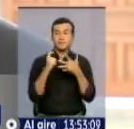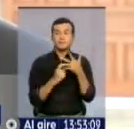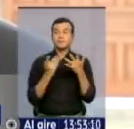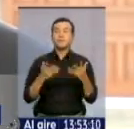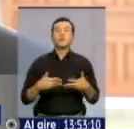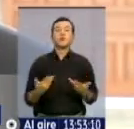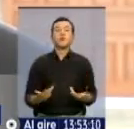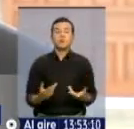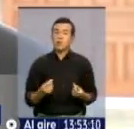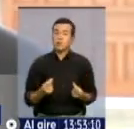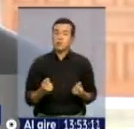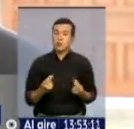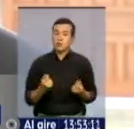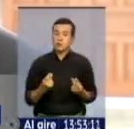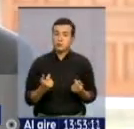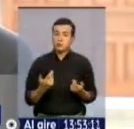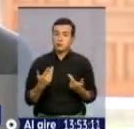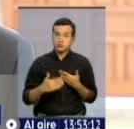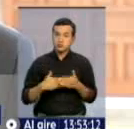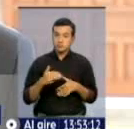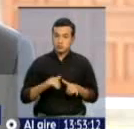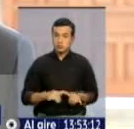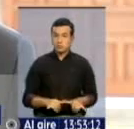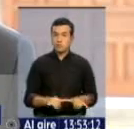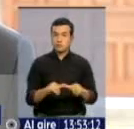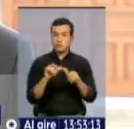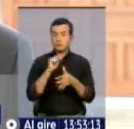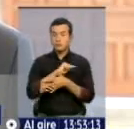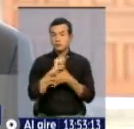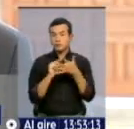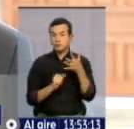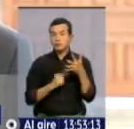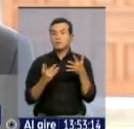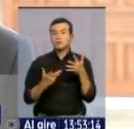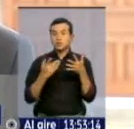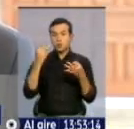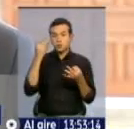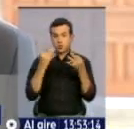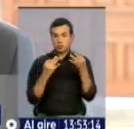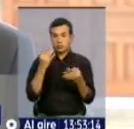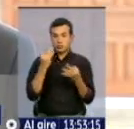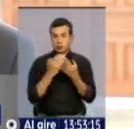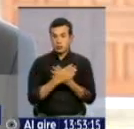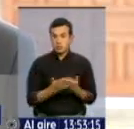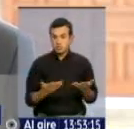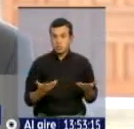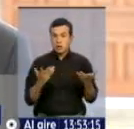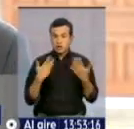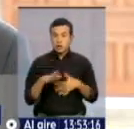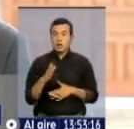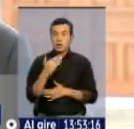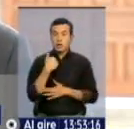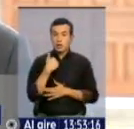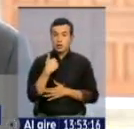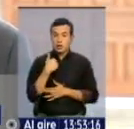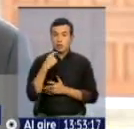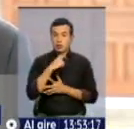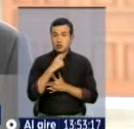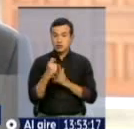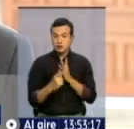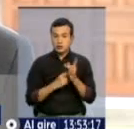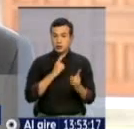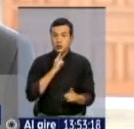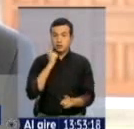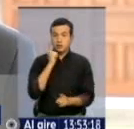se agilicen en toda su dimensión los aspectos judiciales. Tenemos una necesidad